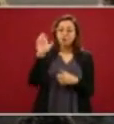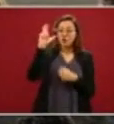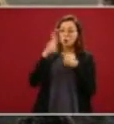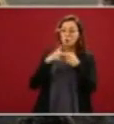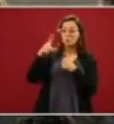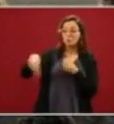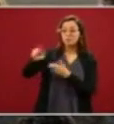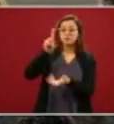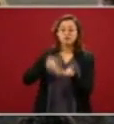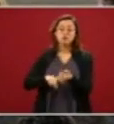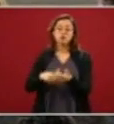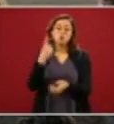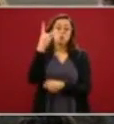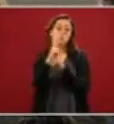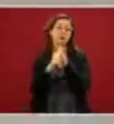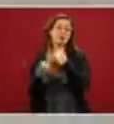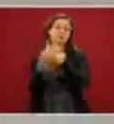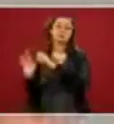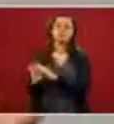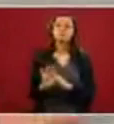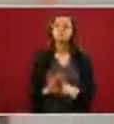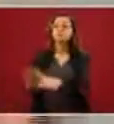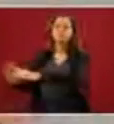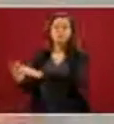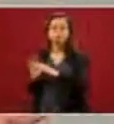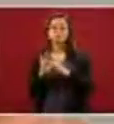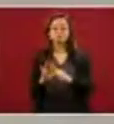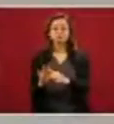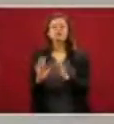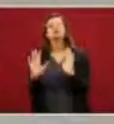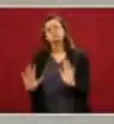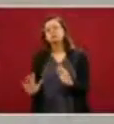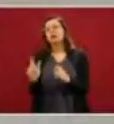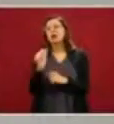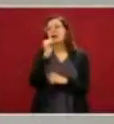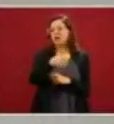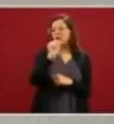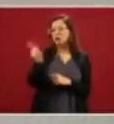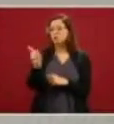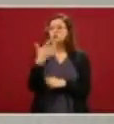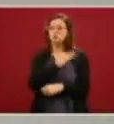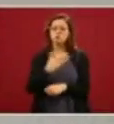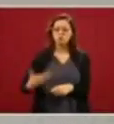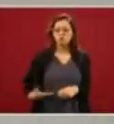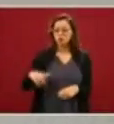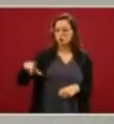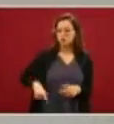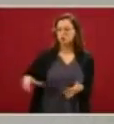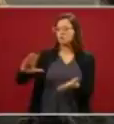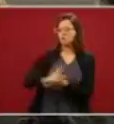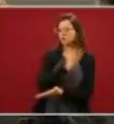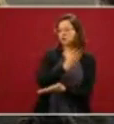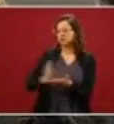fenómeno, un solo país. Y aunque tienen identidades políticas que los hacen estados